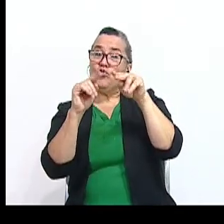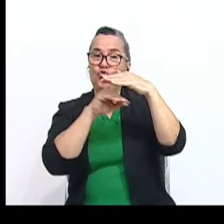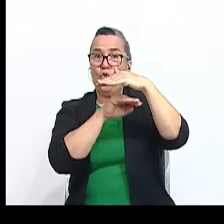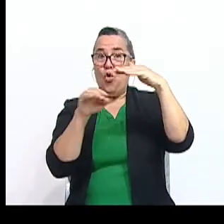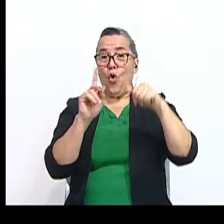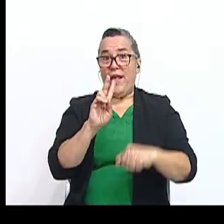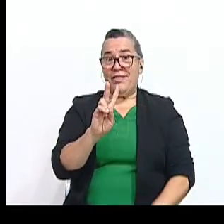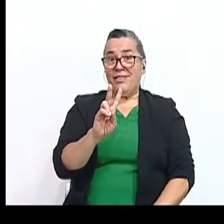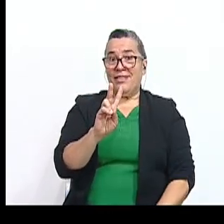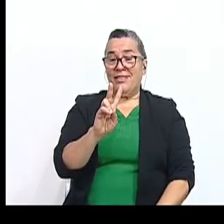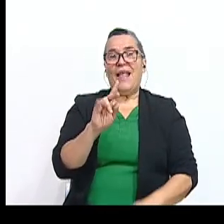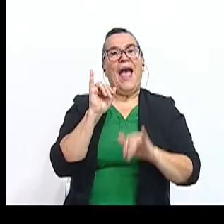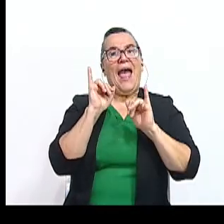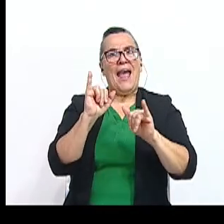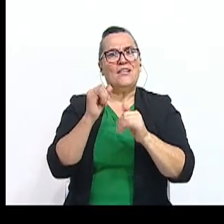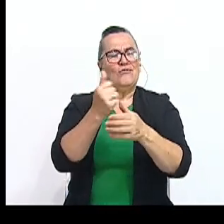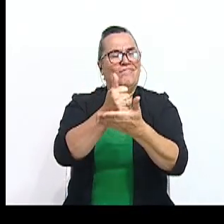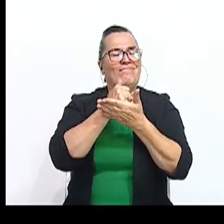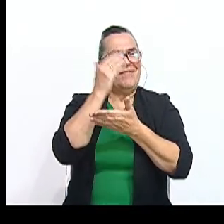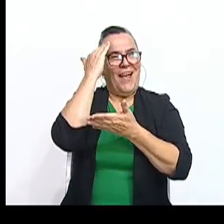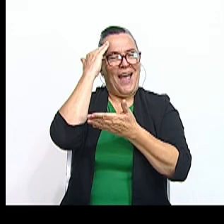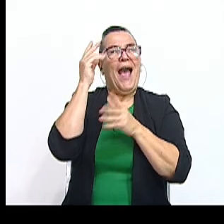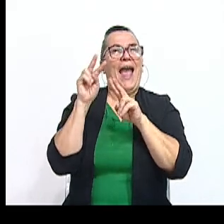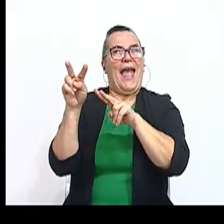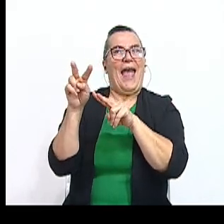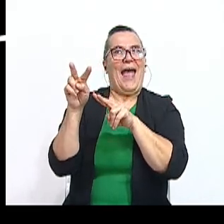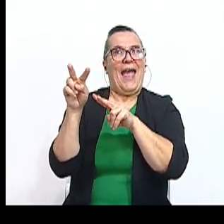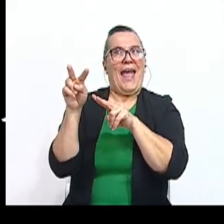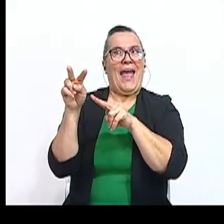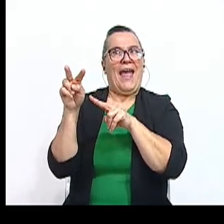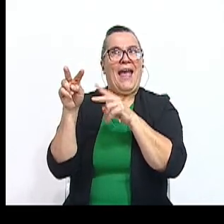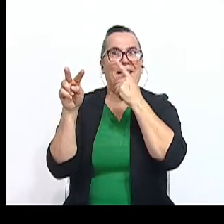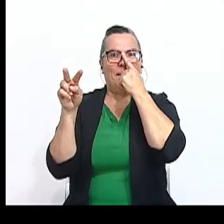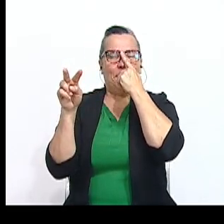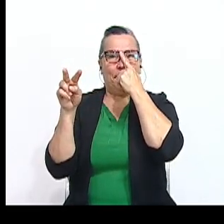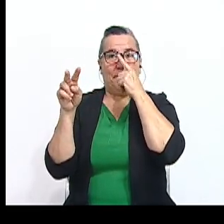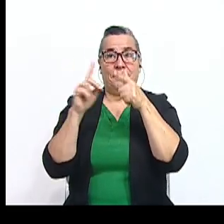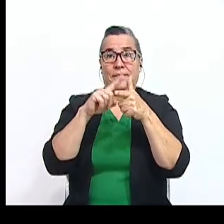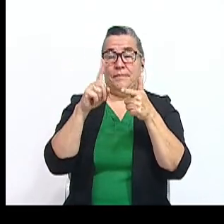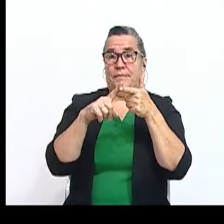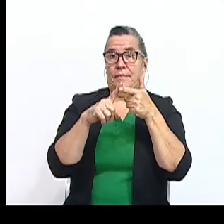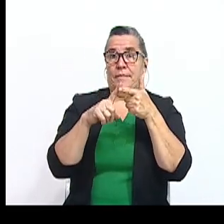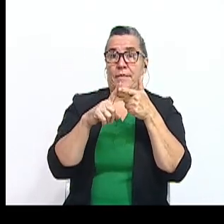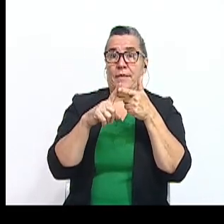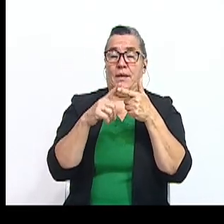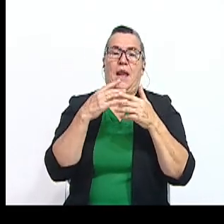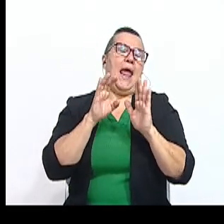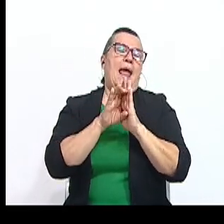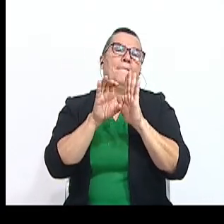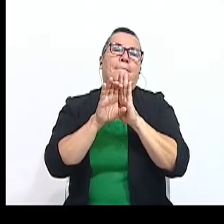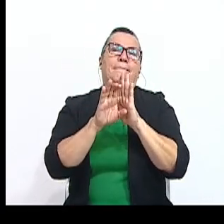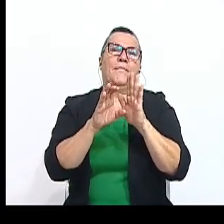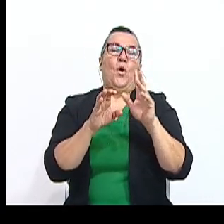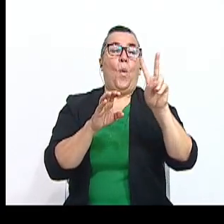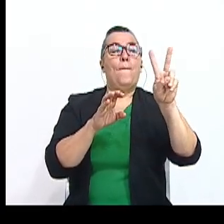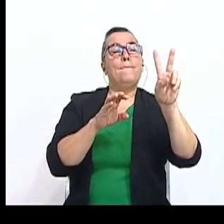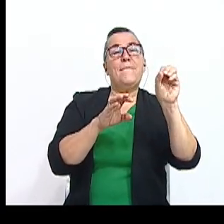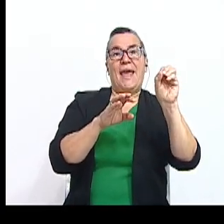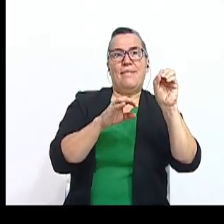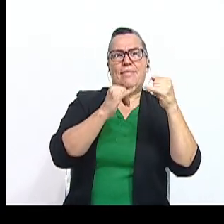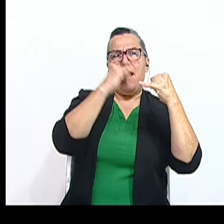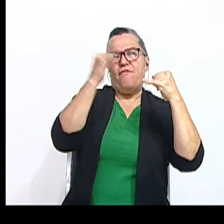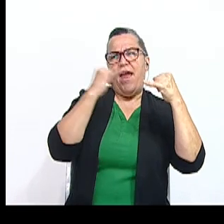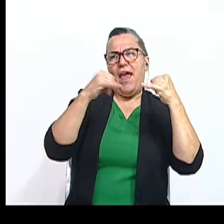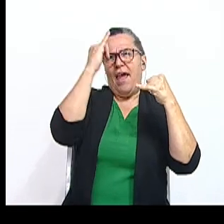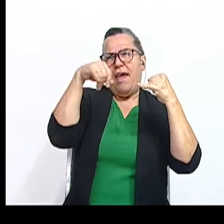entre 2. Y eso nos ayuda a averiguarlo. A ver. Entonces, si yo tengo, por ejemplo, 20 rectas,